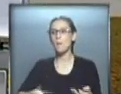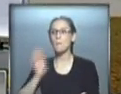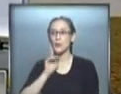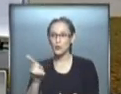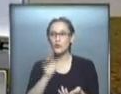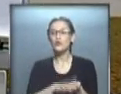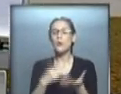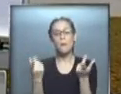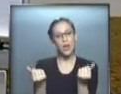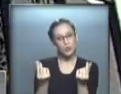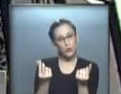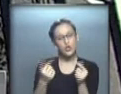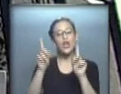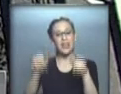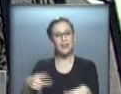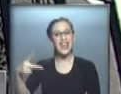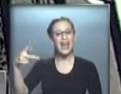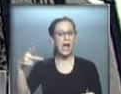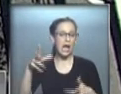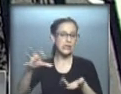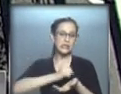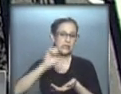presupuesto y el recorte de gastos